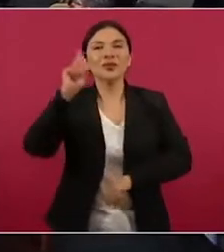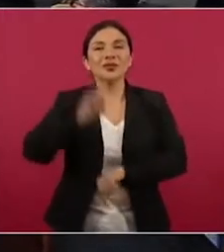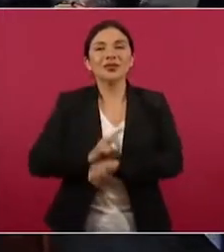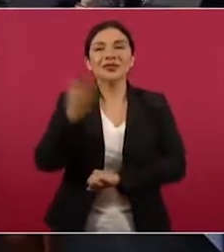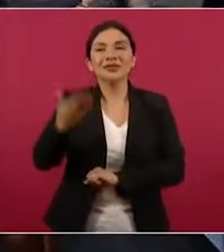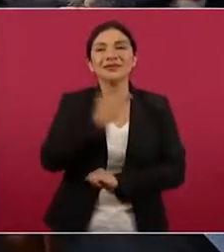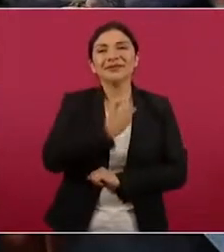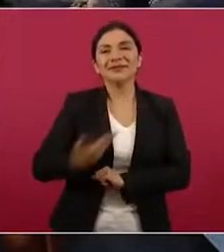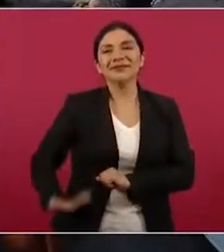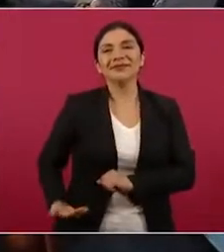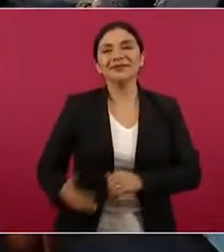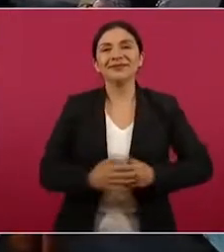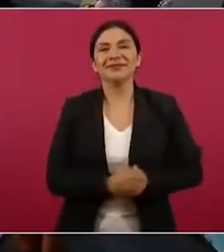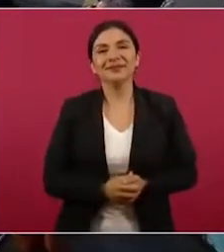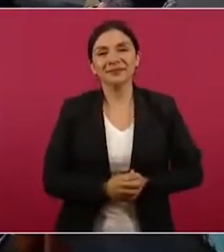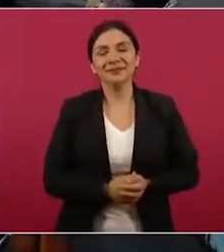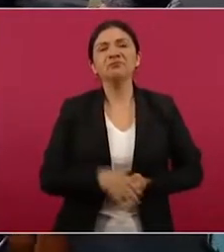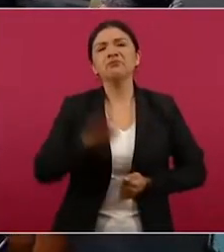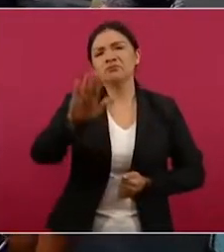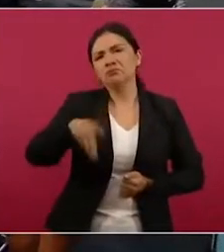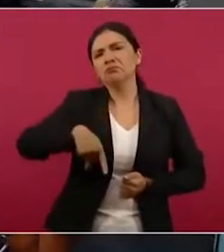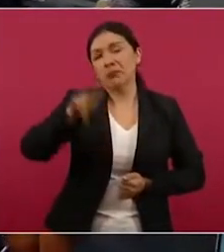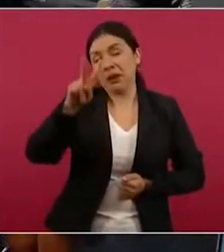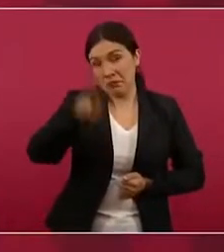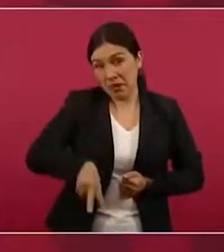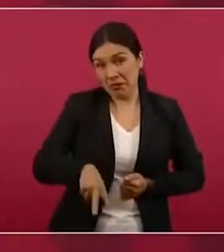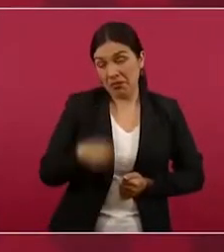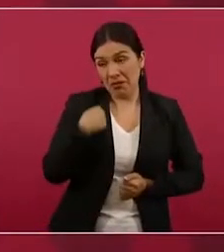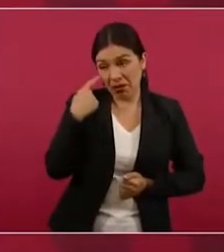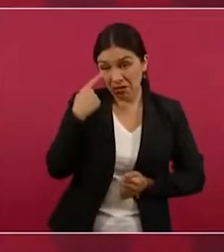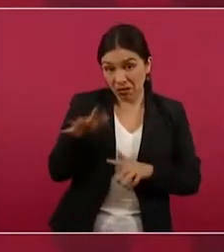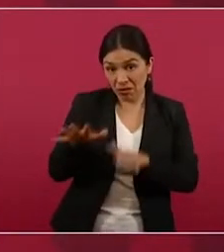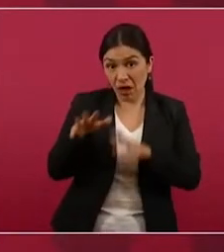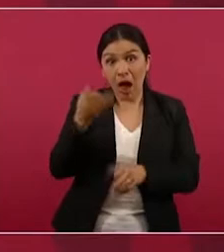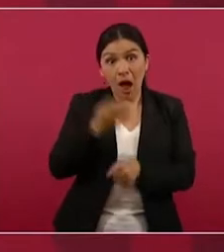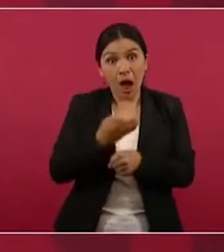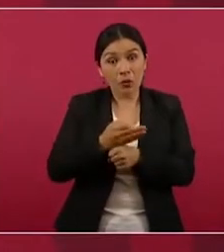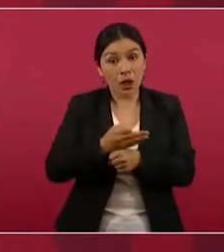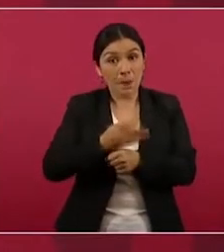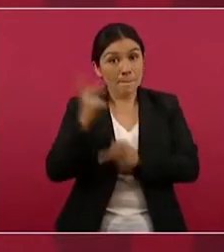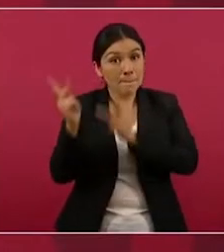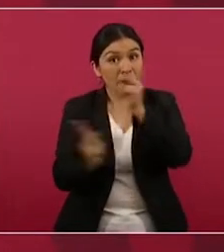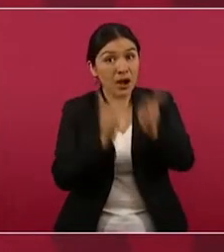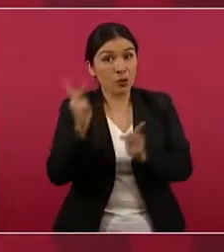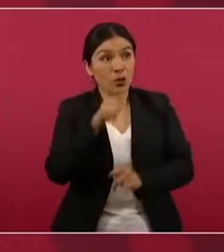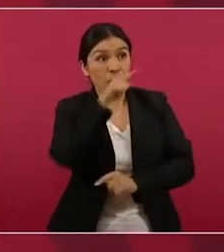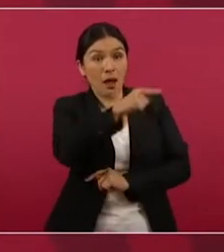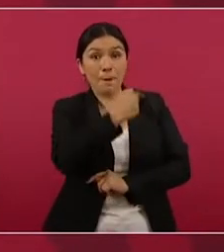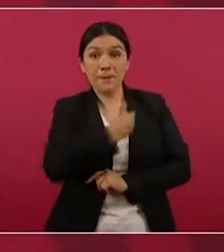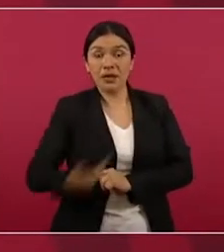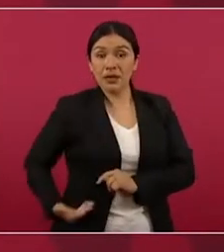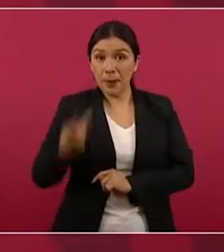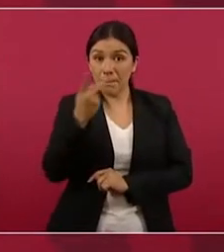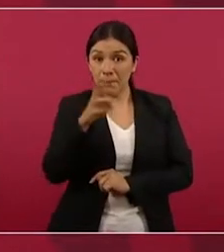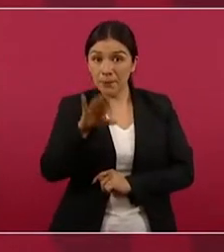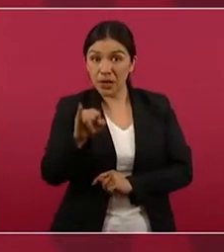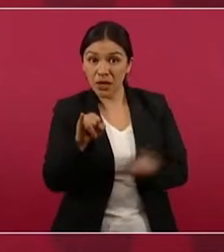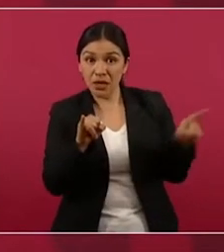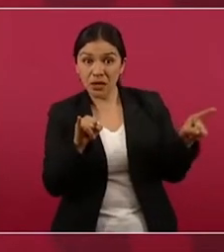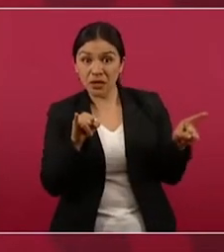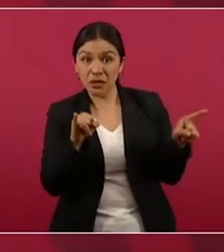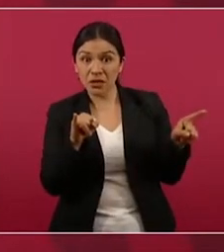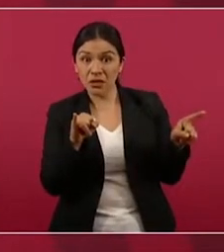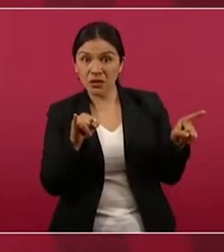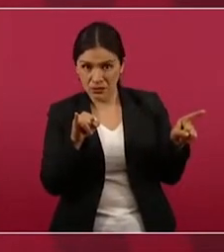Señor presidente. Lo que llama la atención de todo esto es que están cuestionando al presidente del PRI y en